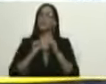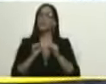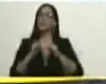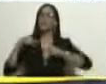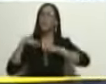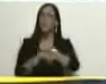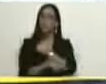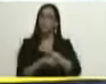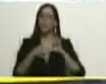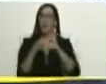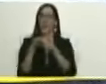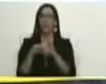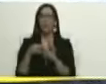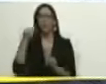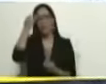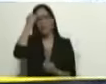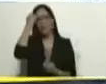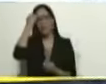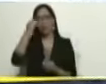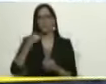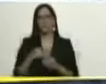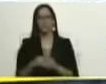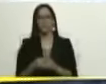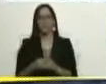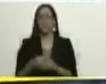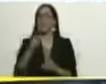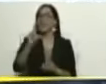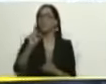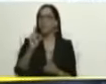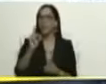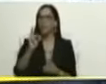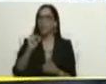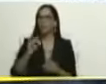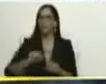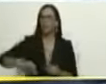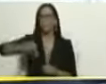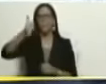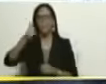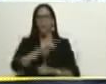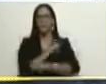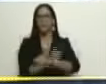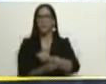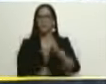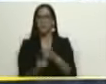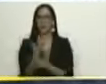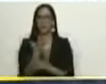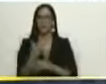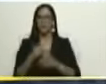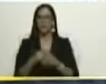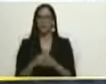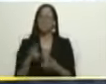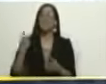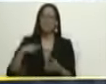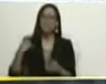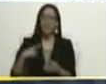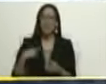profundizando las relaciones con la India, la segunda gran potencia emergente. Y tenemos